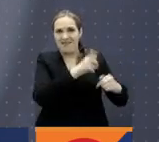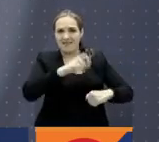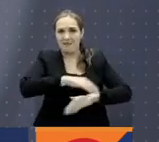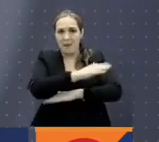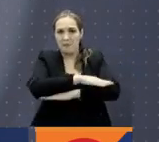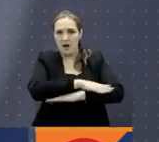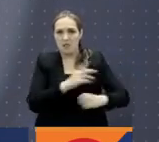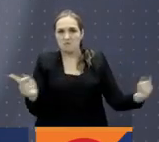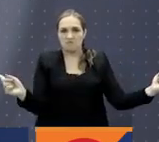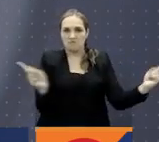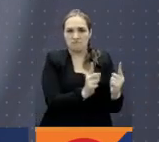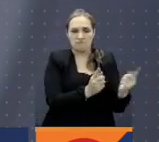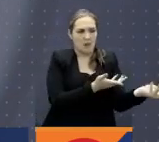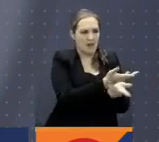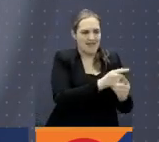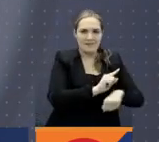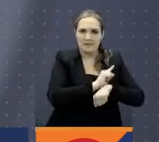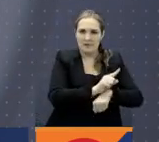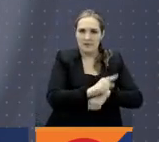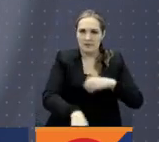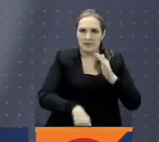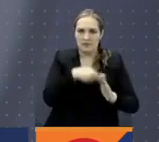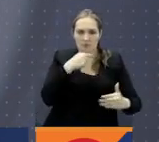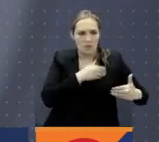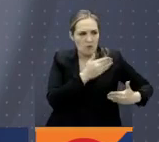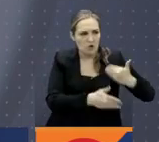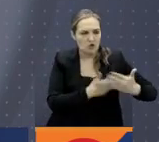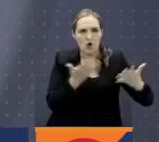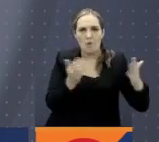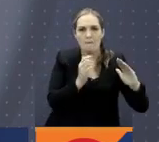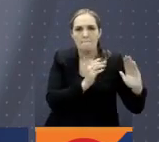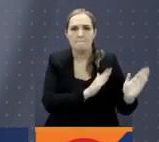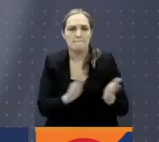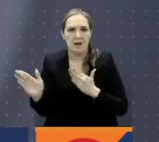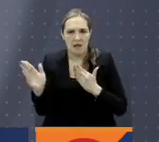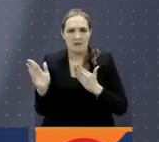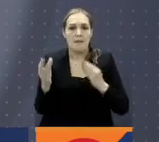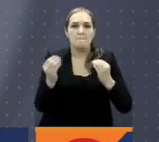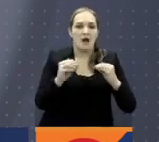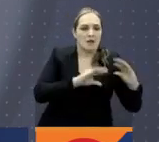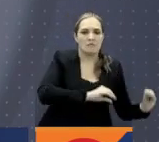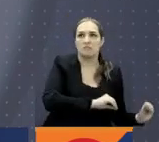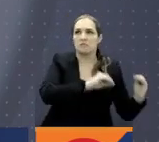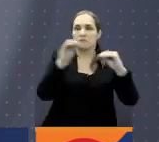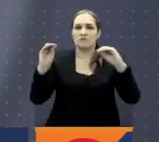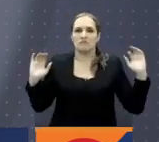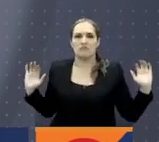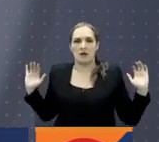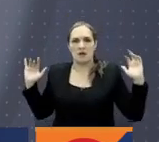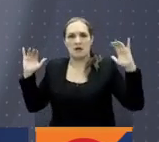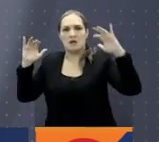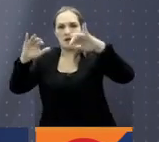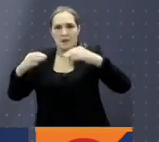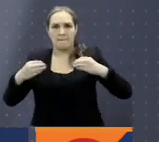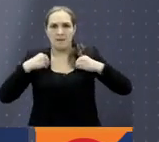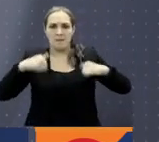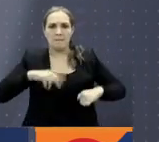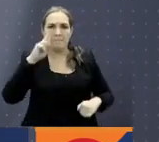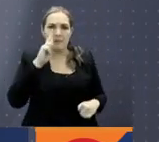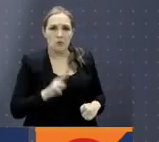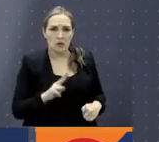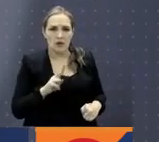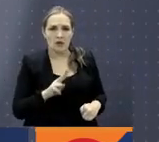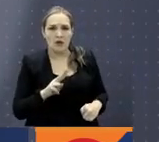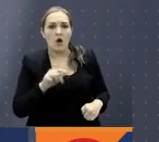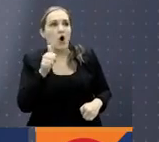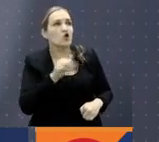Cancillería de inmediato procedamos a un plan Vuelta a la Patria de todos los venezolanos y venezolanas que están en